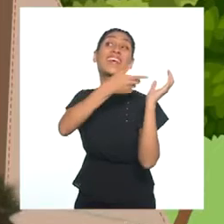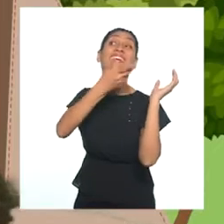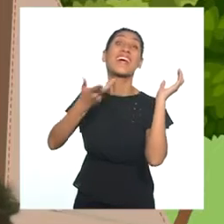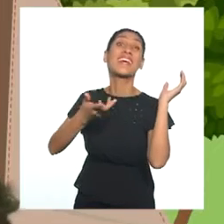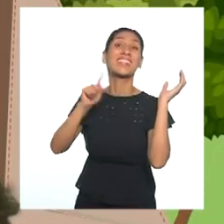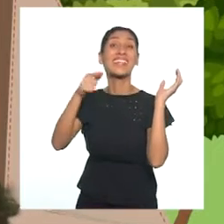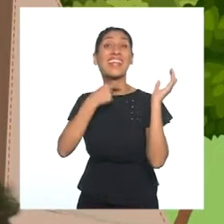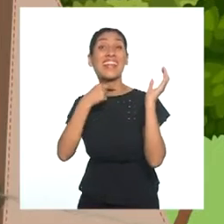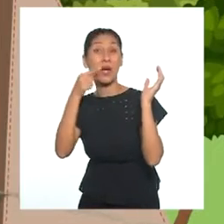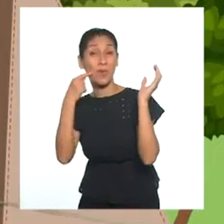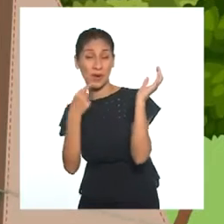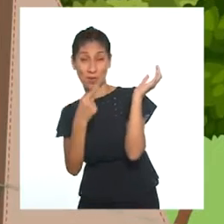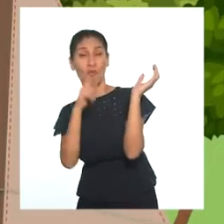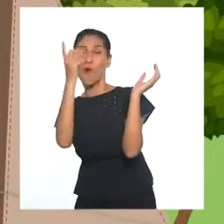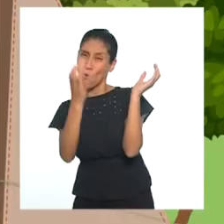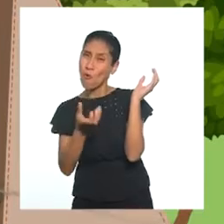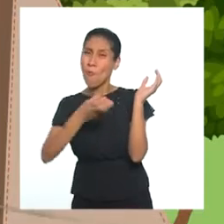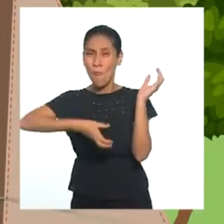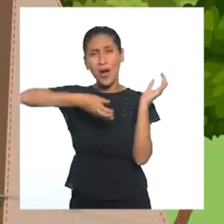¿Era? ¿Era?